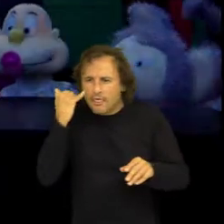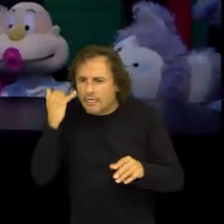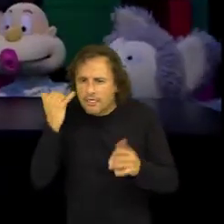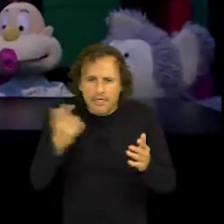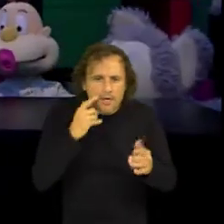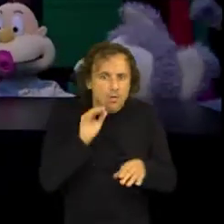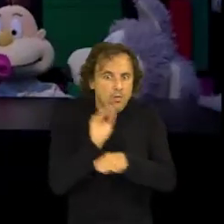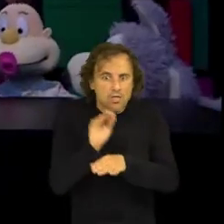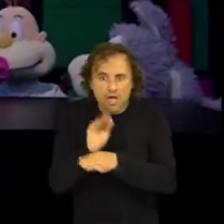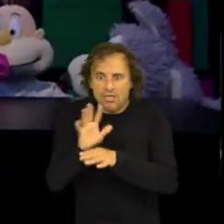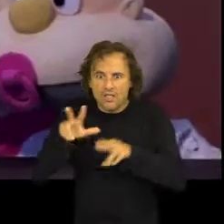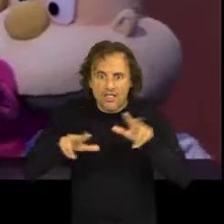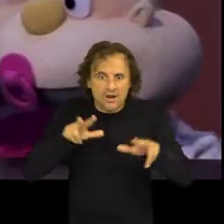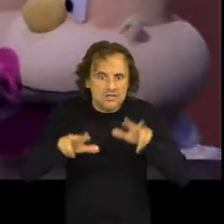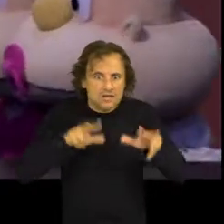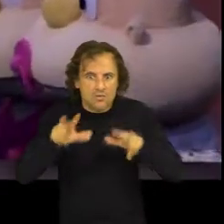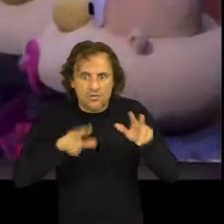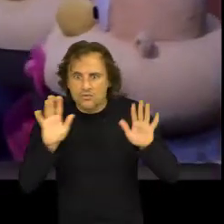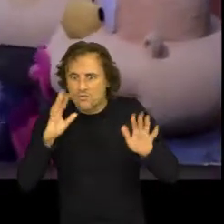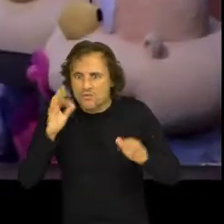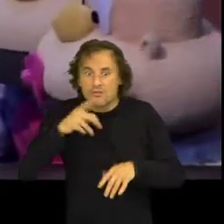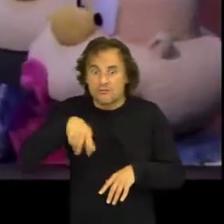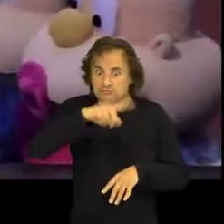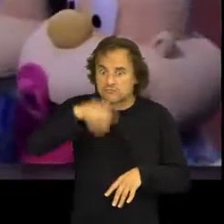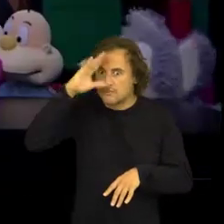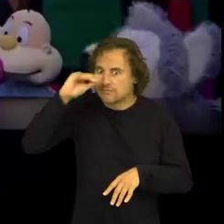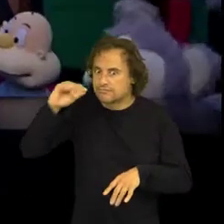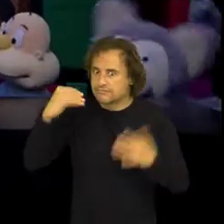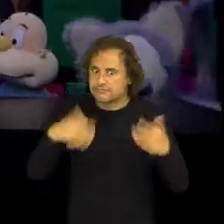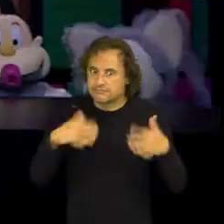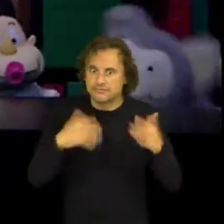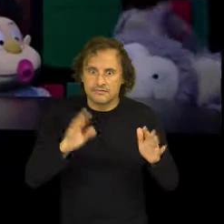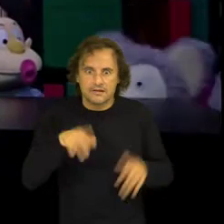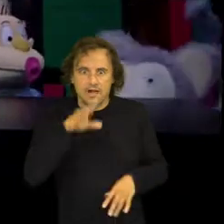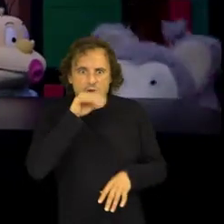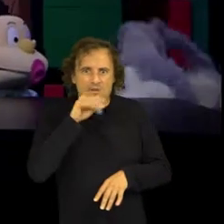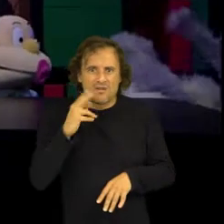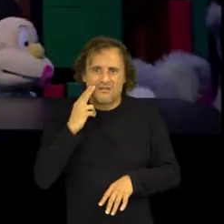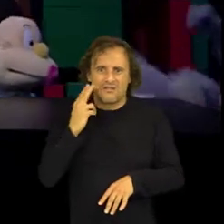Cuidado. Os tiranosauro Rex son moi listos.